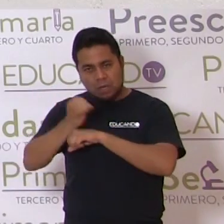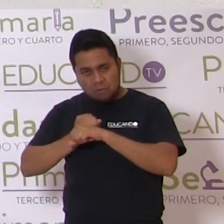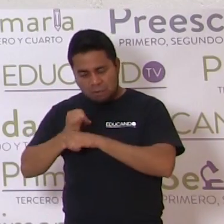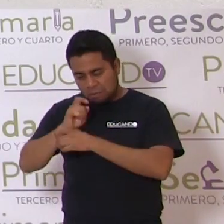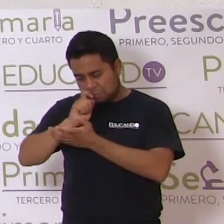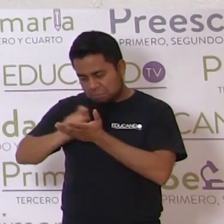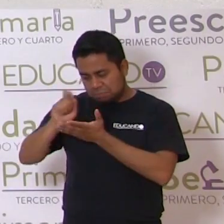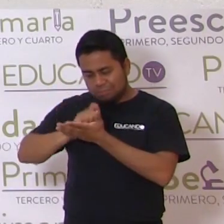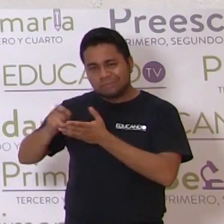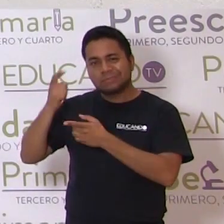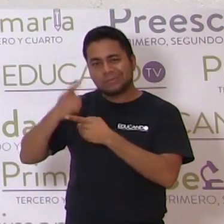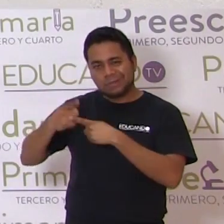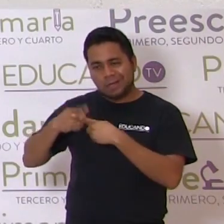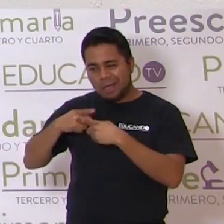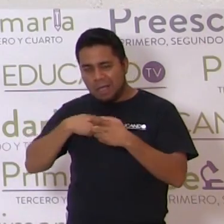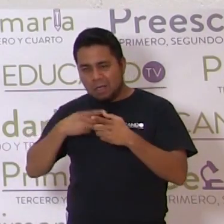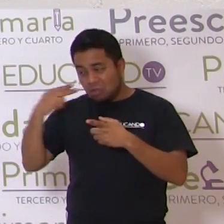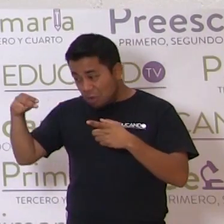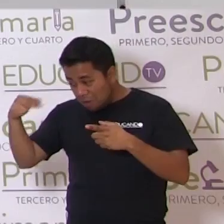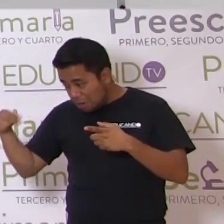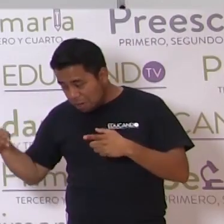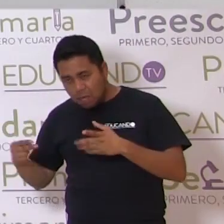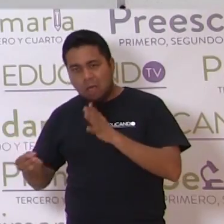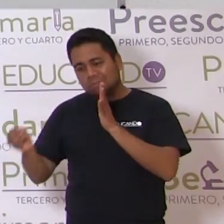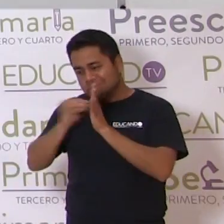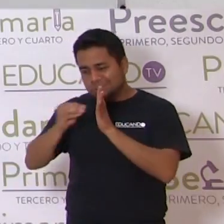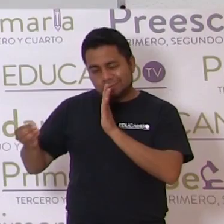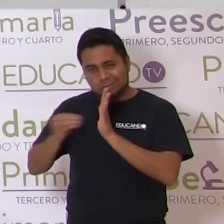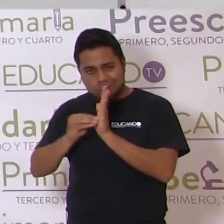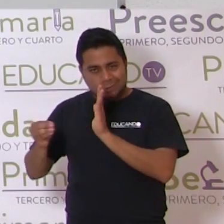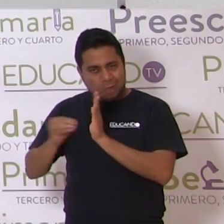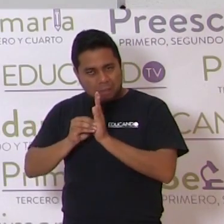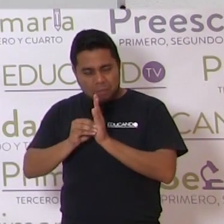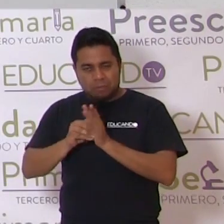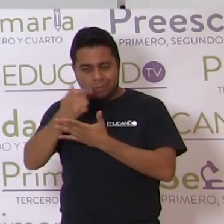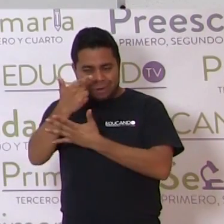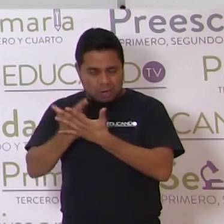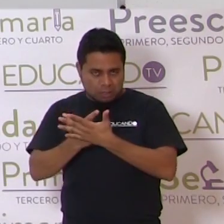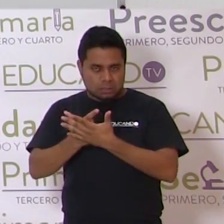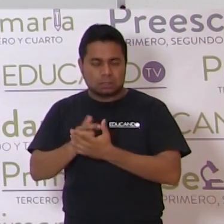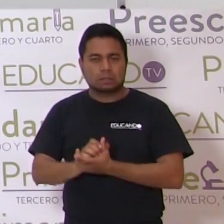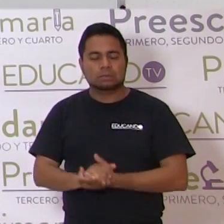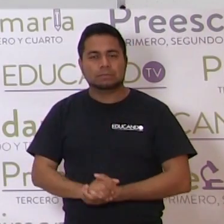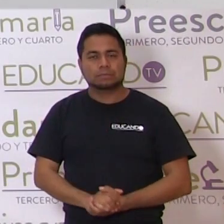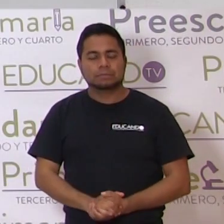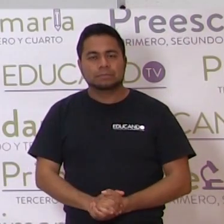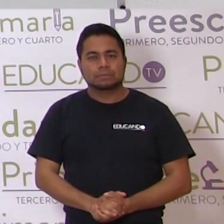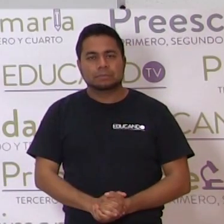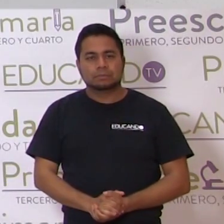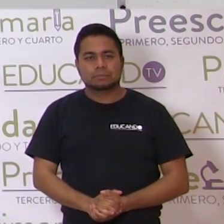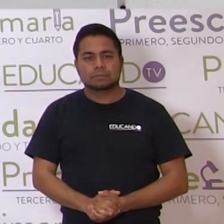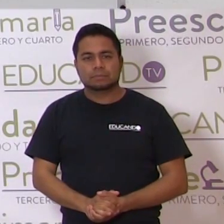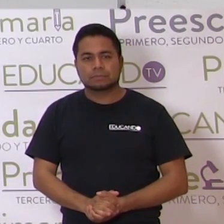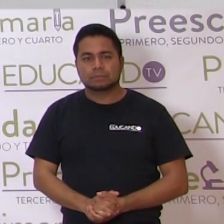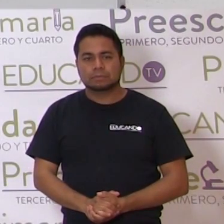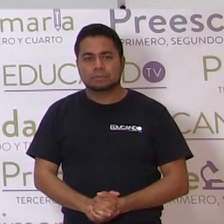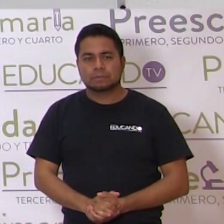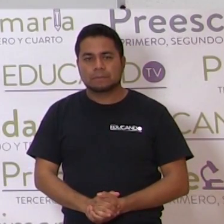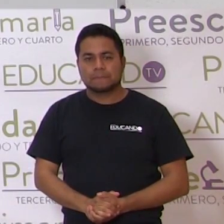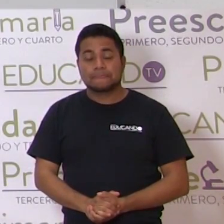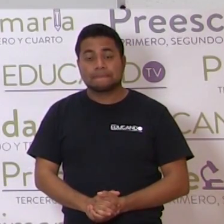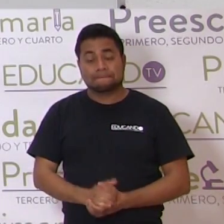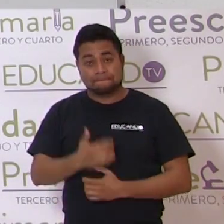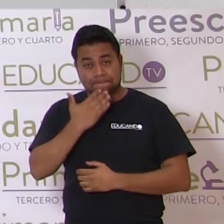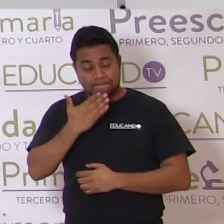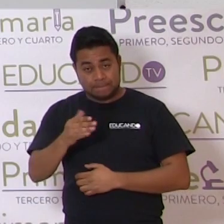que elaboraron este informe. Entonces, aquí irían los nombres de los participantes, ¿verdad? ¿Qué